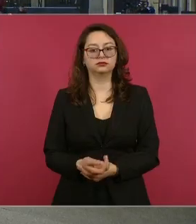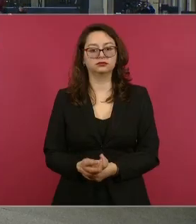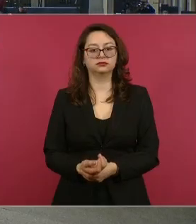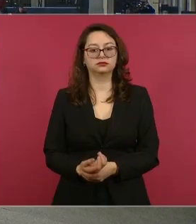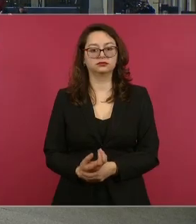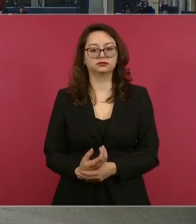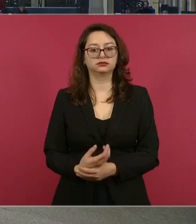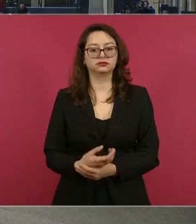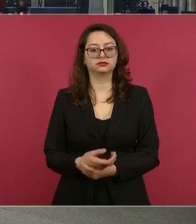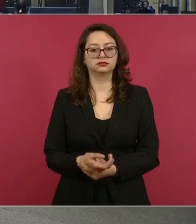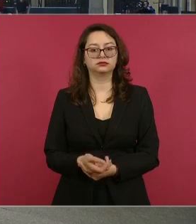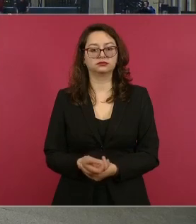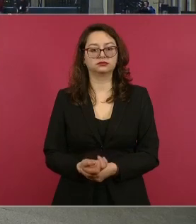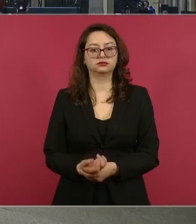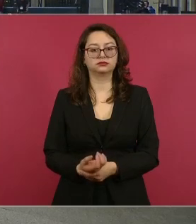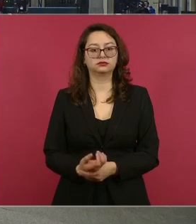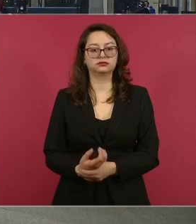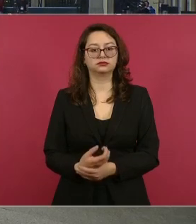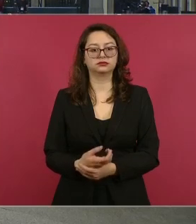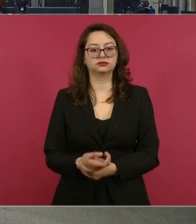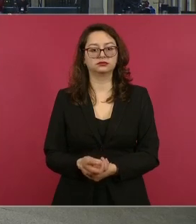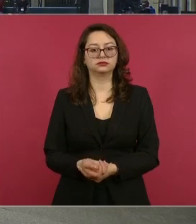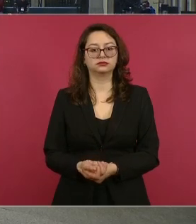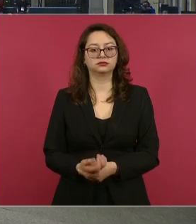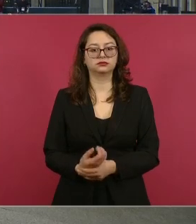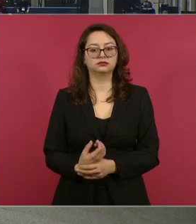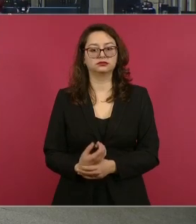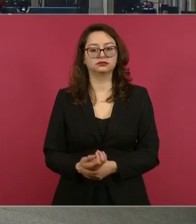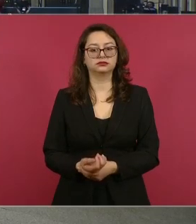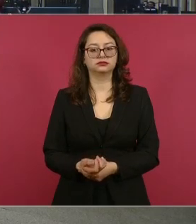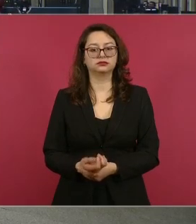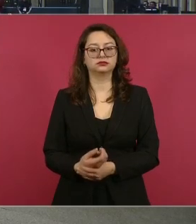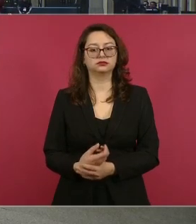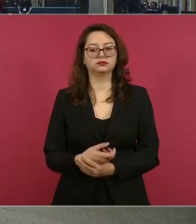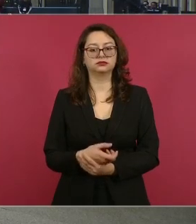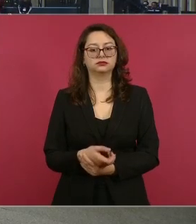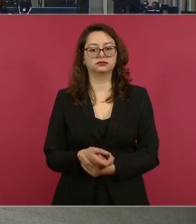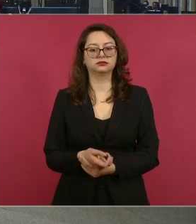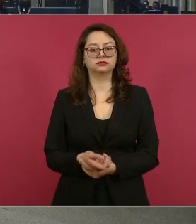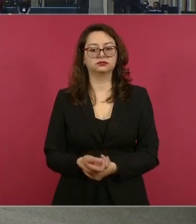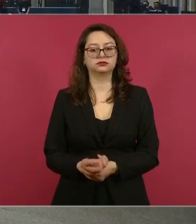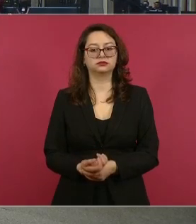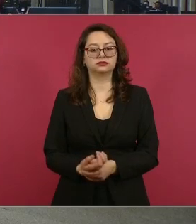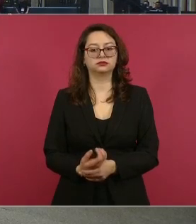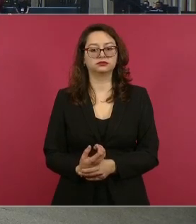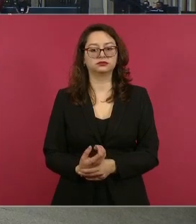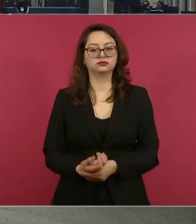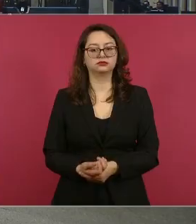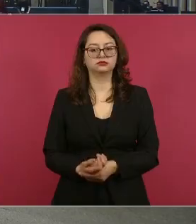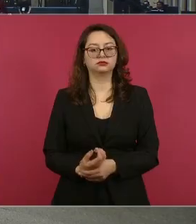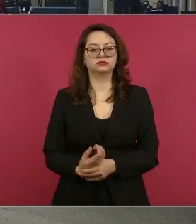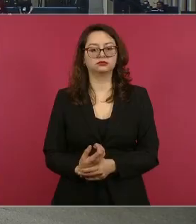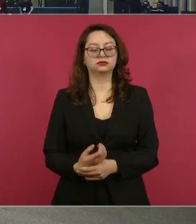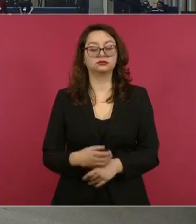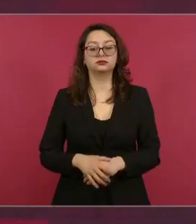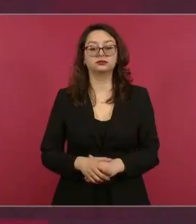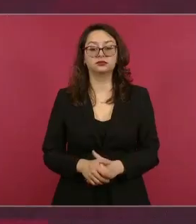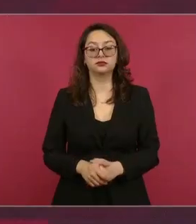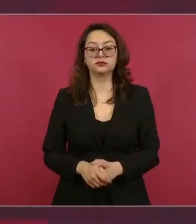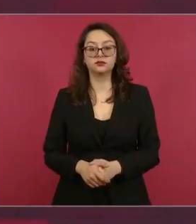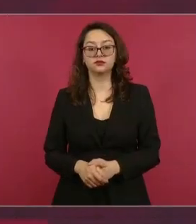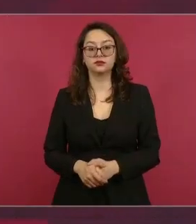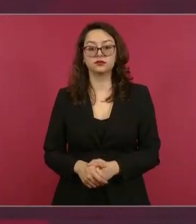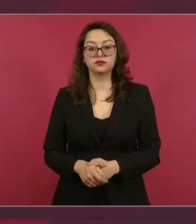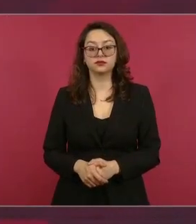por 485 millones de dólares. Sí. Sí, y hoy a las 5 que